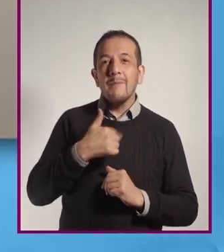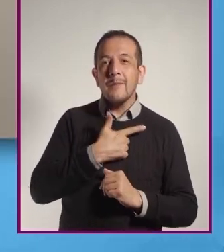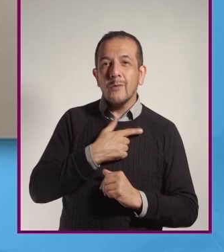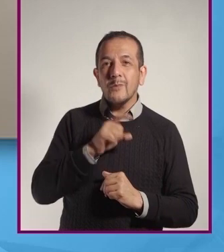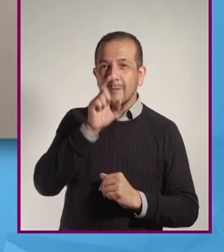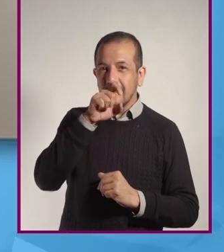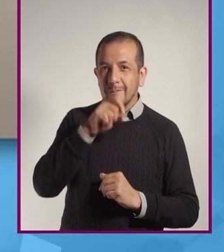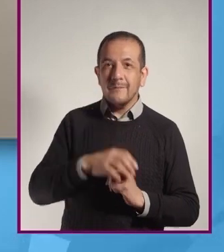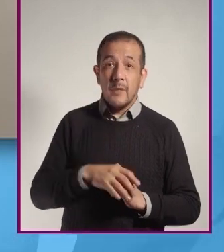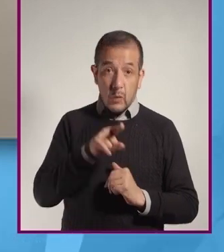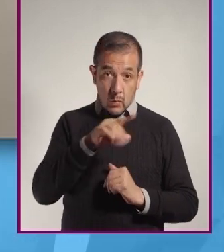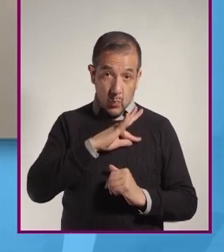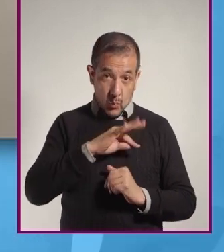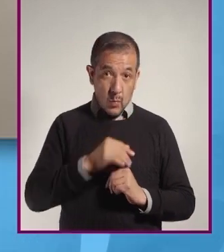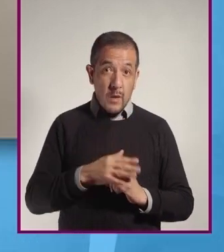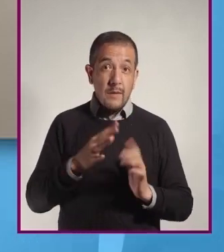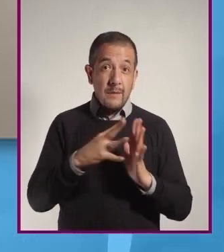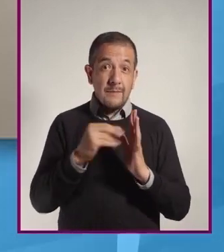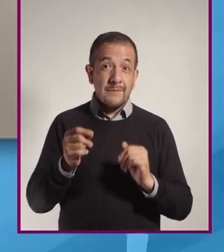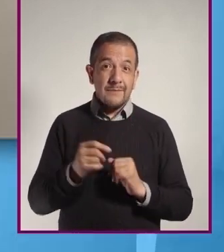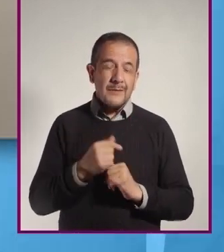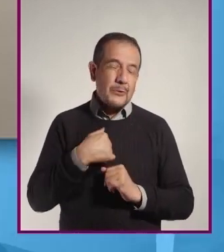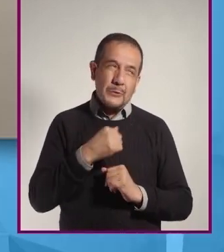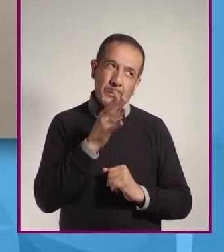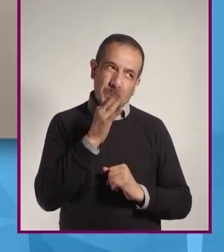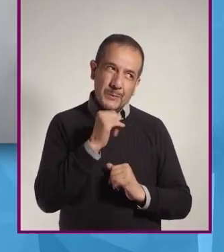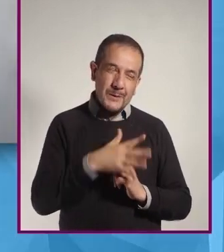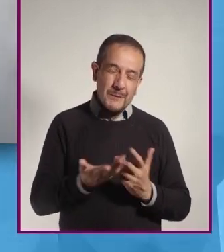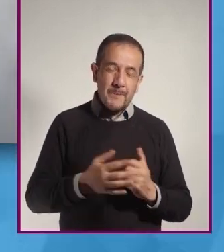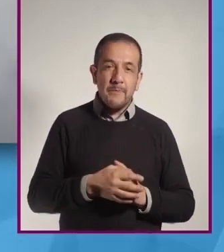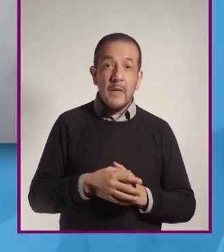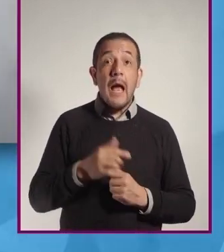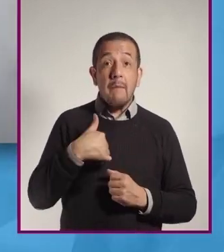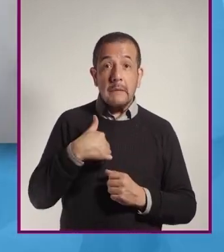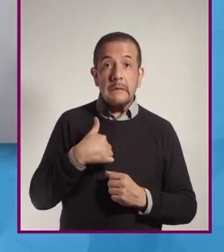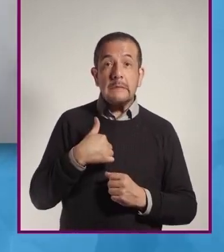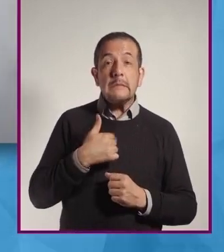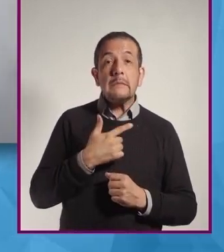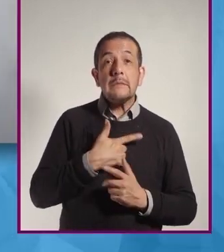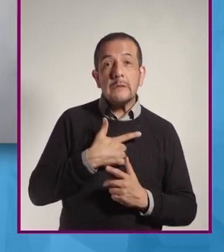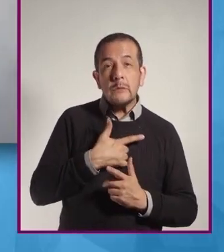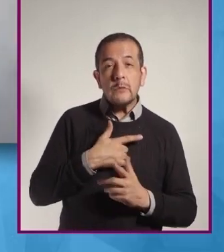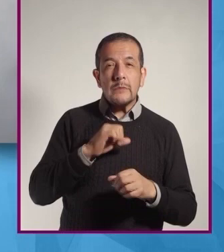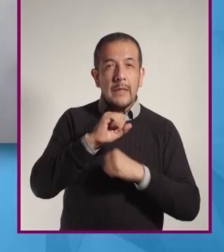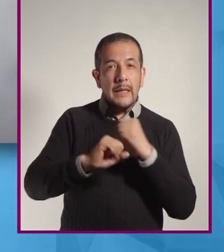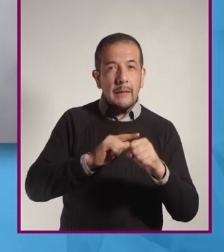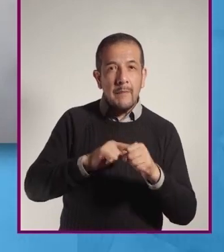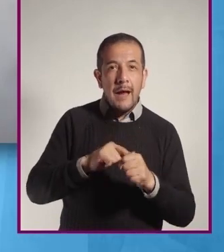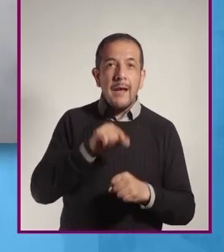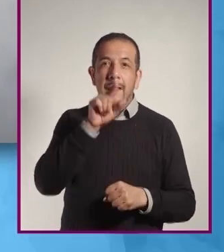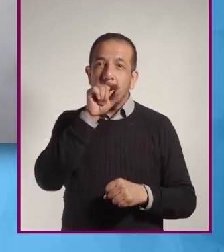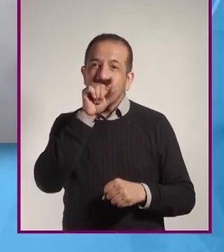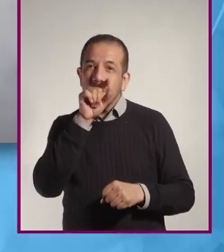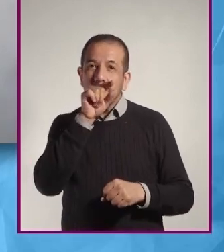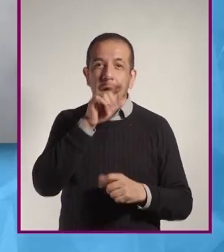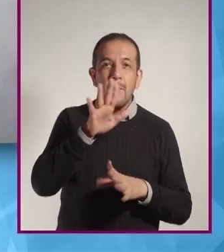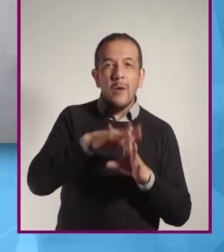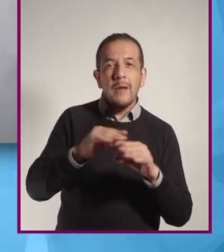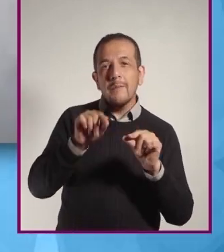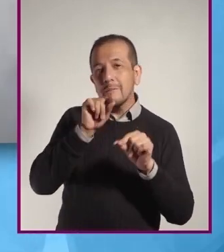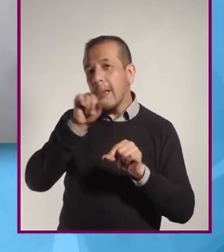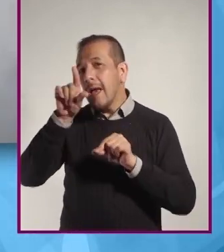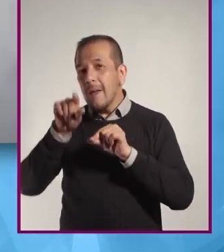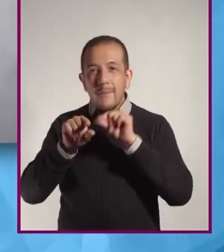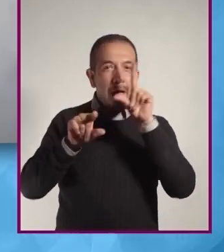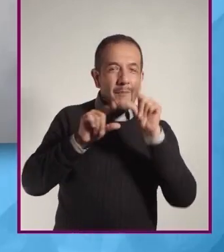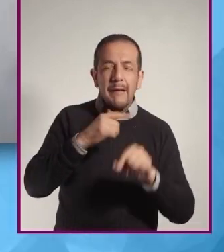loro. Y soy malo imitando. El sonido de mi animal favorito es el de los pájaros porque cantan y me